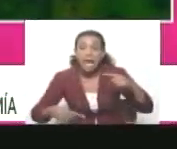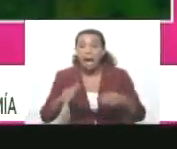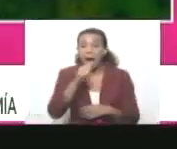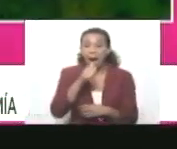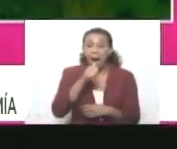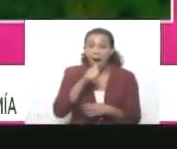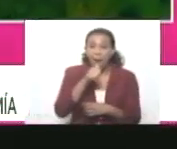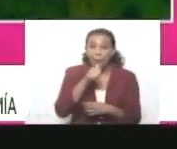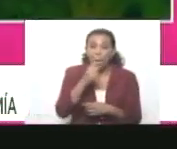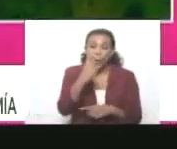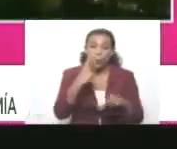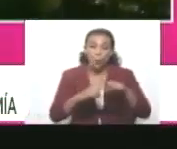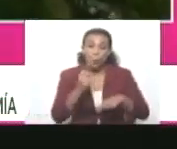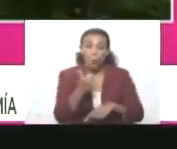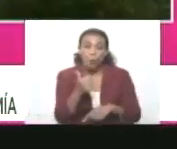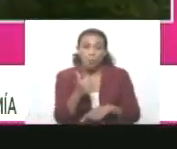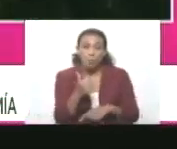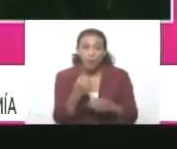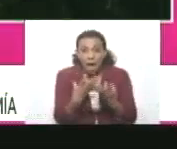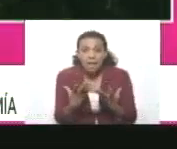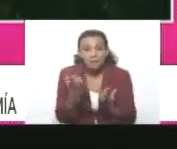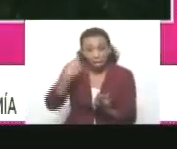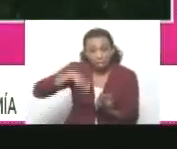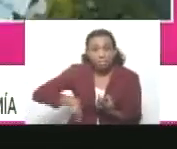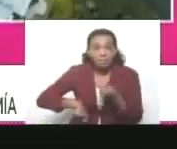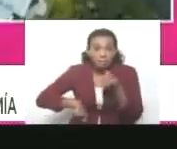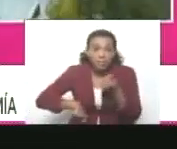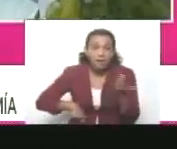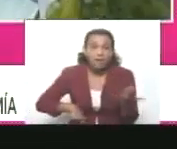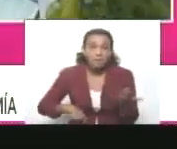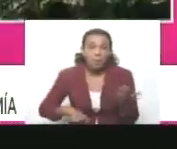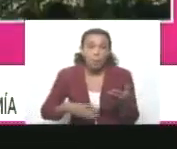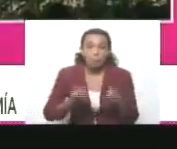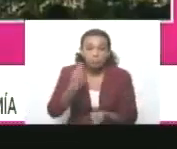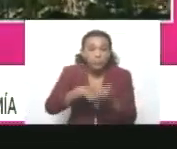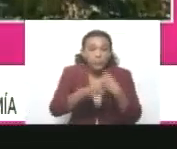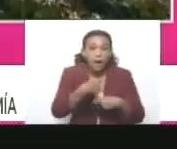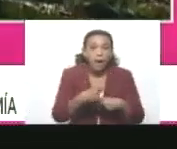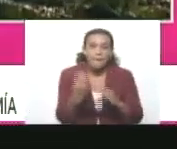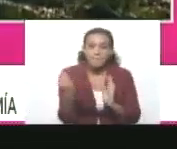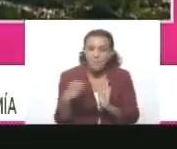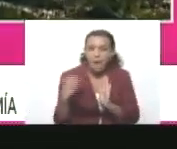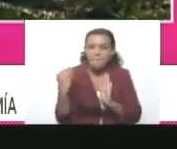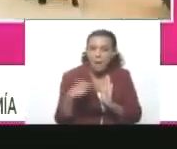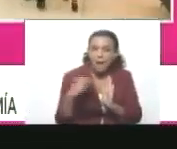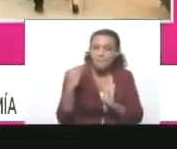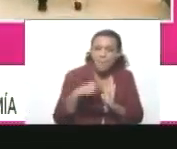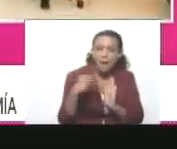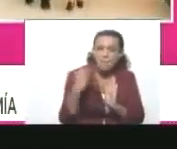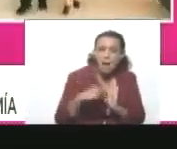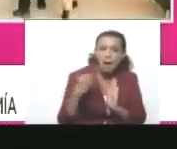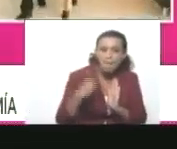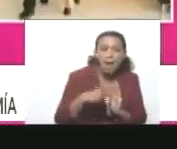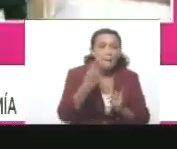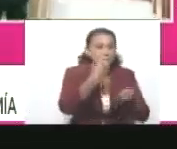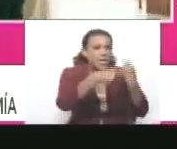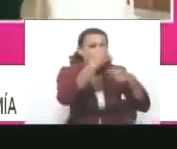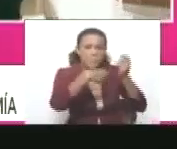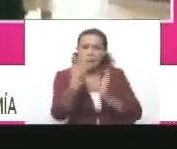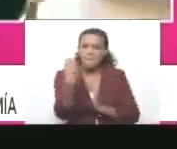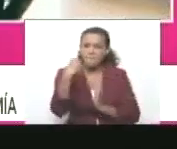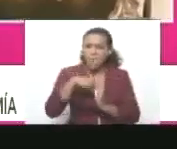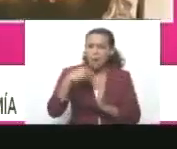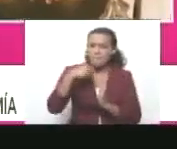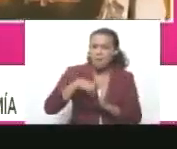en el 1x10, para eso es el dinerito. Y mientras nosotros vayamos exportando más y